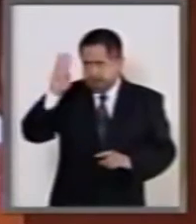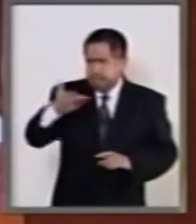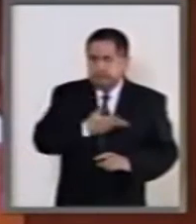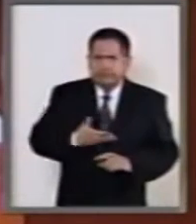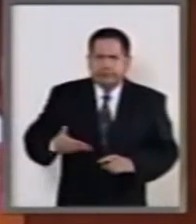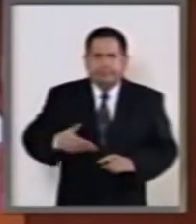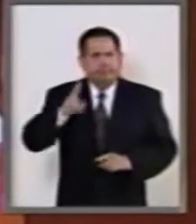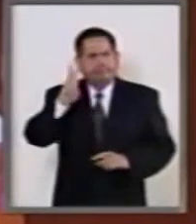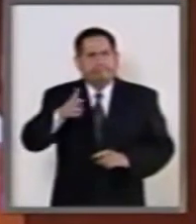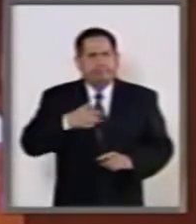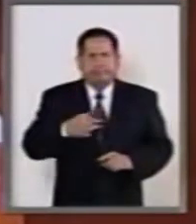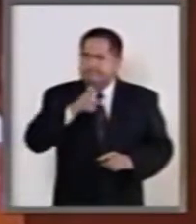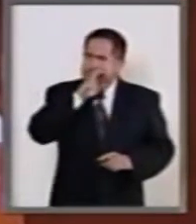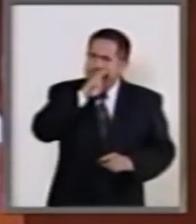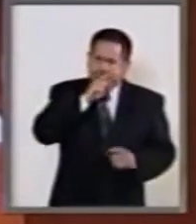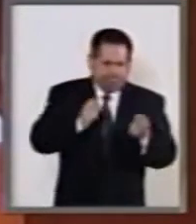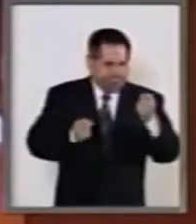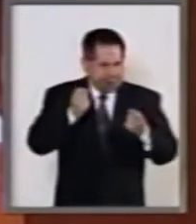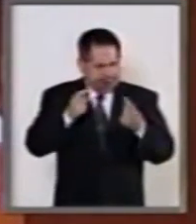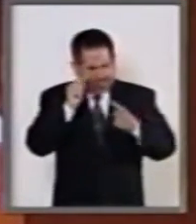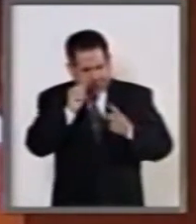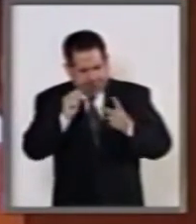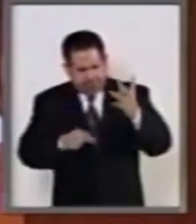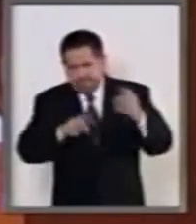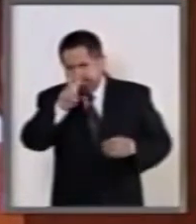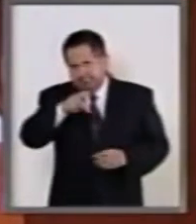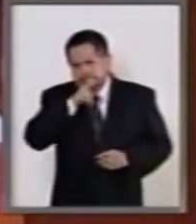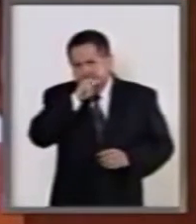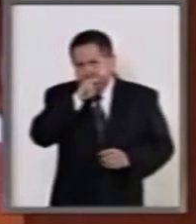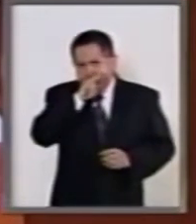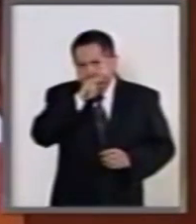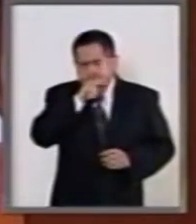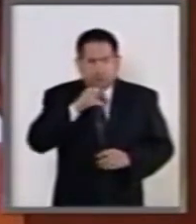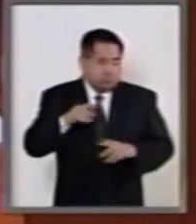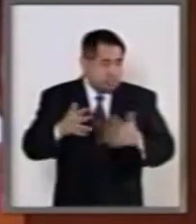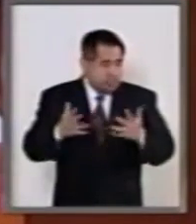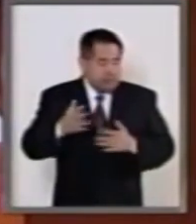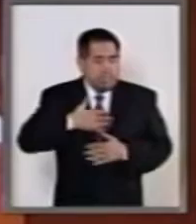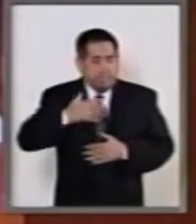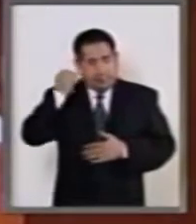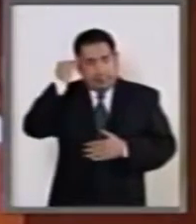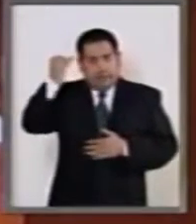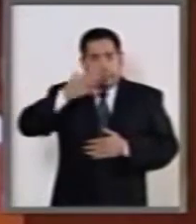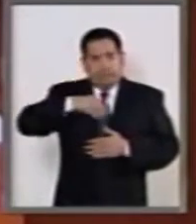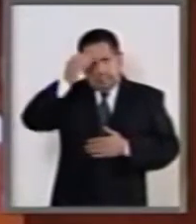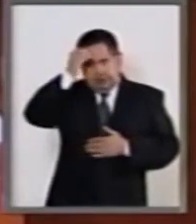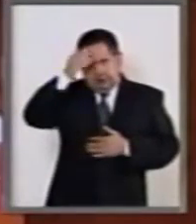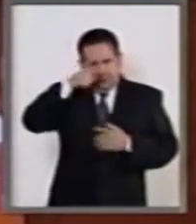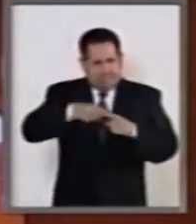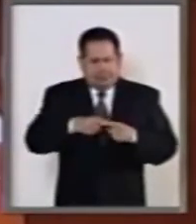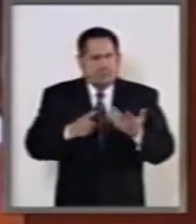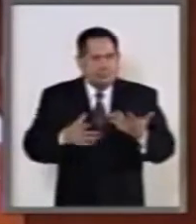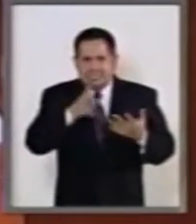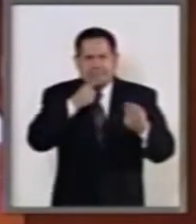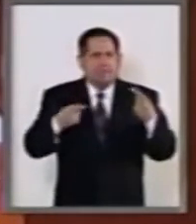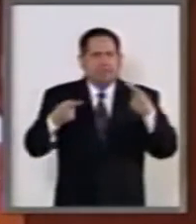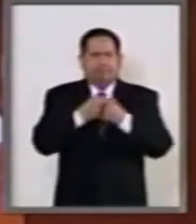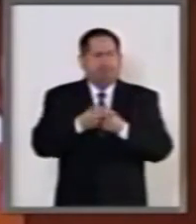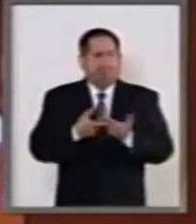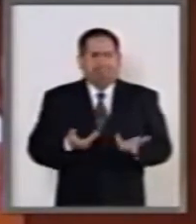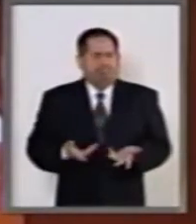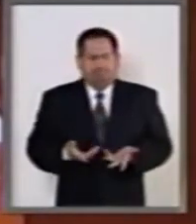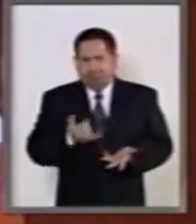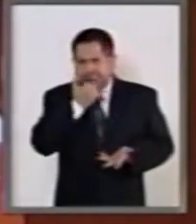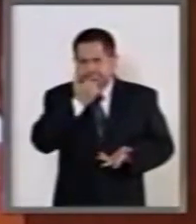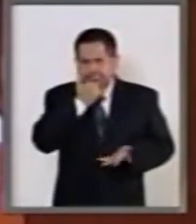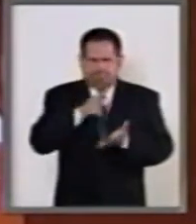que me preocupan algunos aspectos, algunas figuras que, en mi opinión, son incompatibles con el paradigma